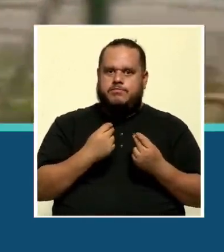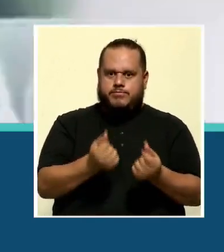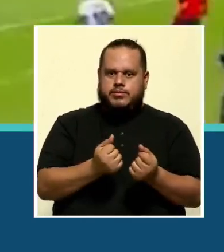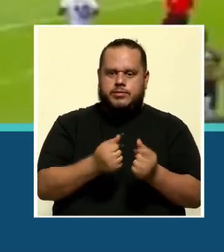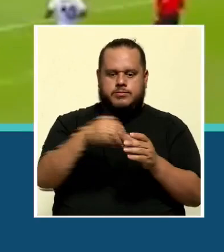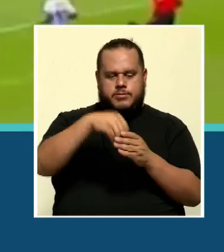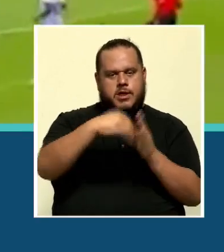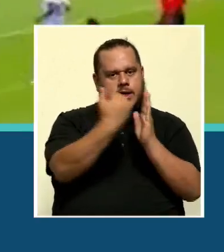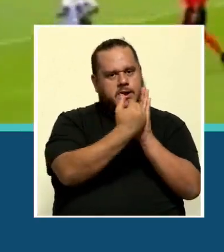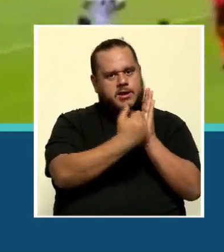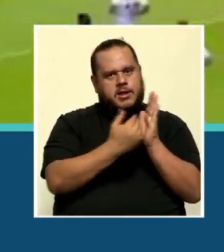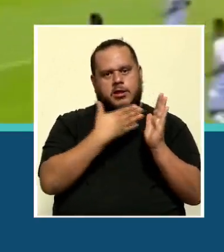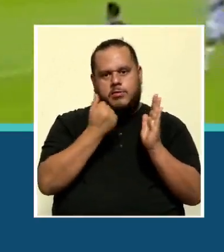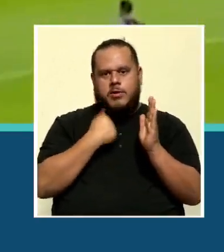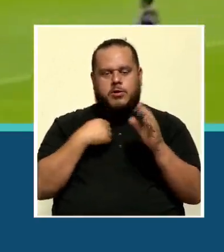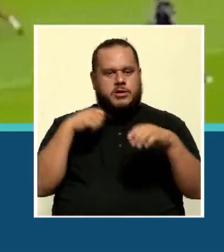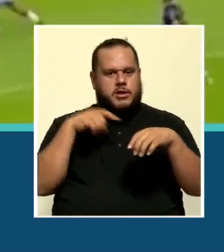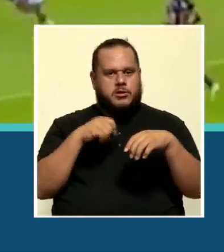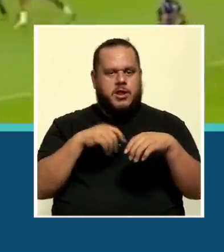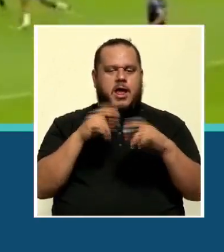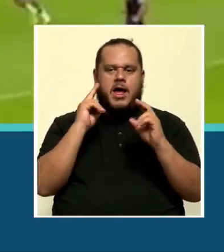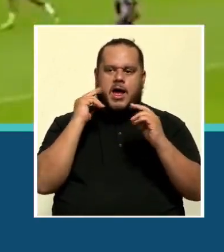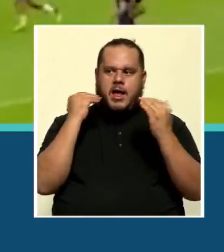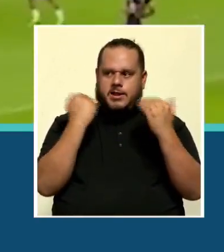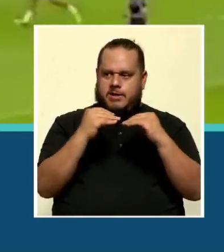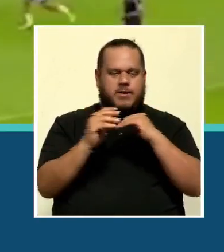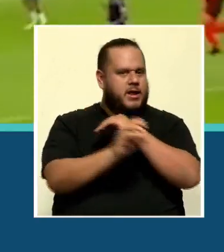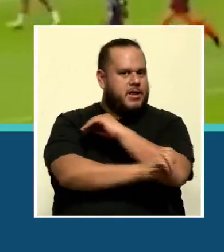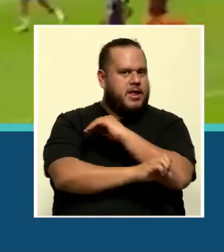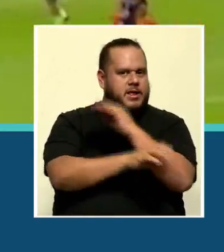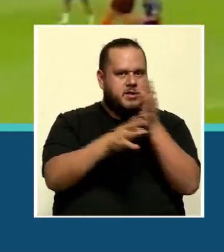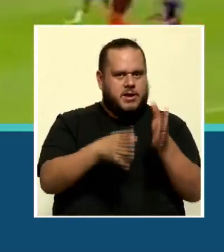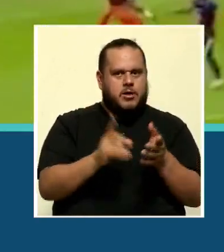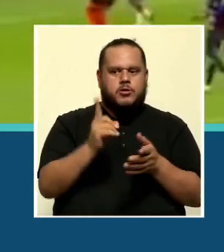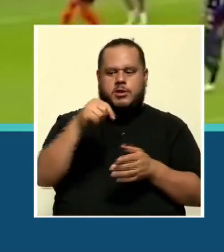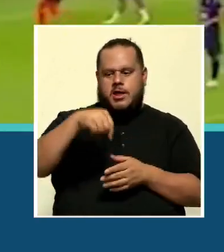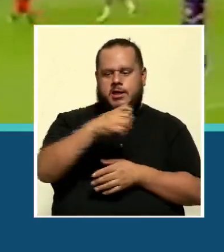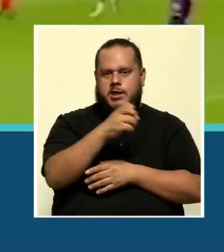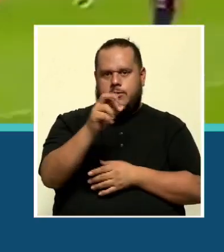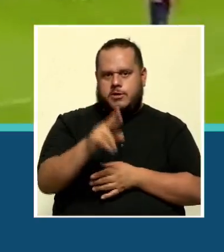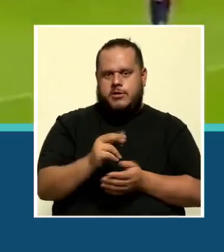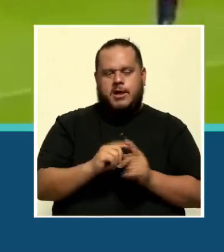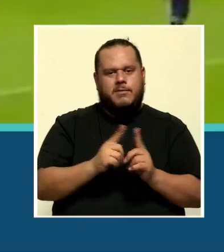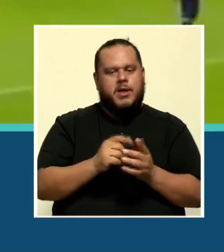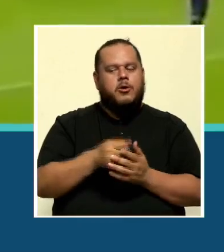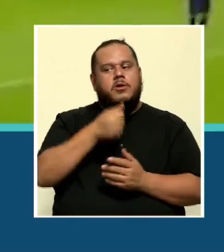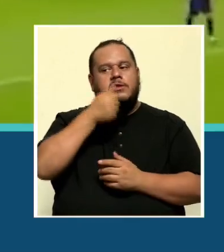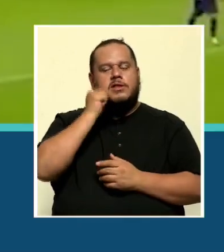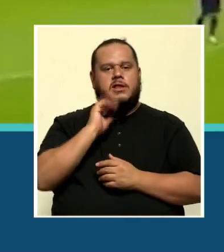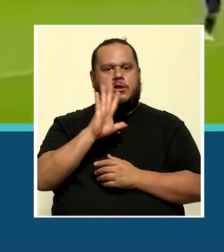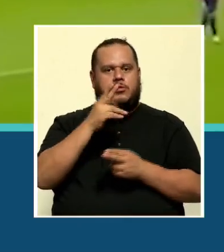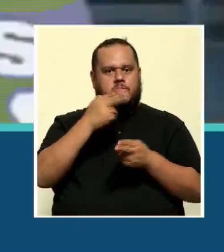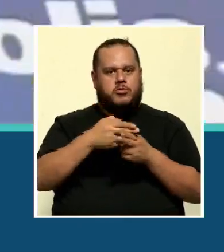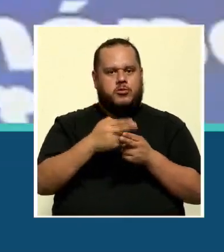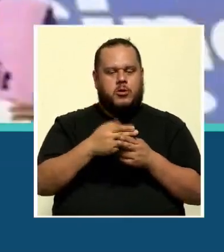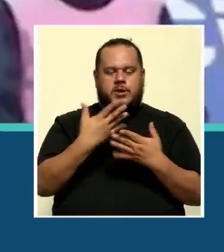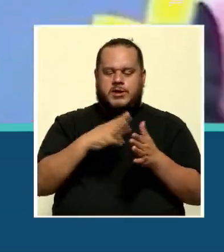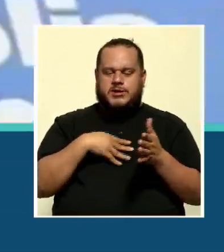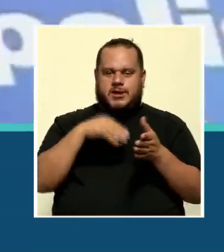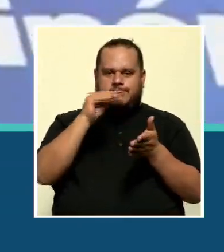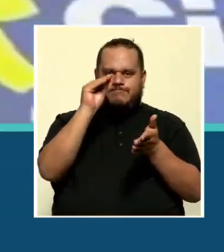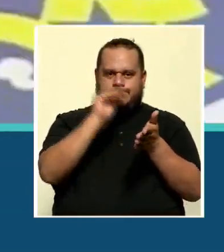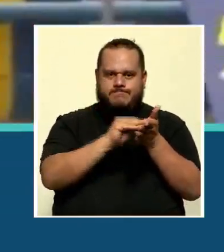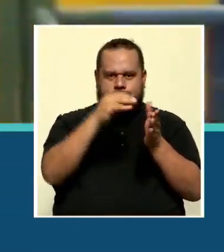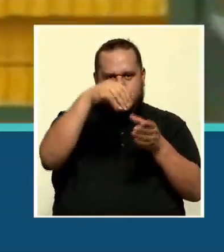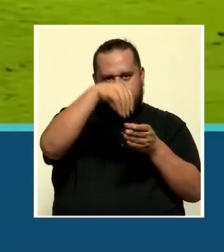listas de los mejores anotadores a nivel de extranjeros desde 1921 en Suelo Tico. Pero desde ayer, su nombre queda debidamente registrado